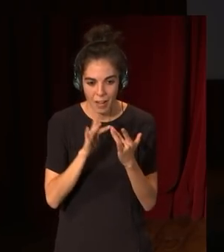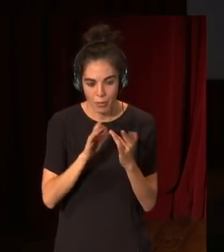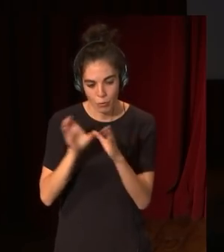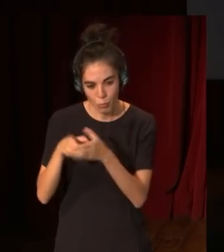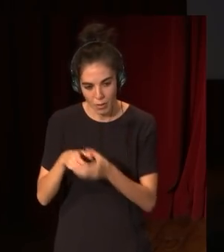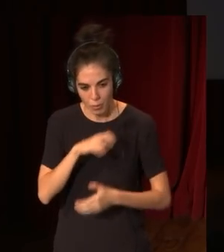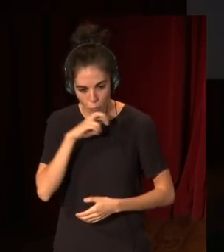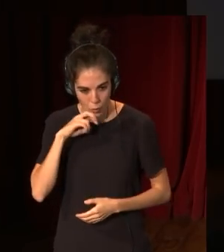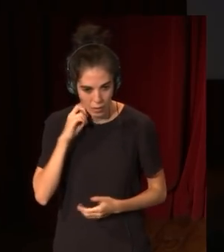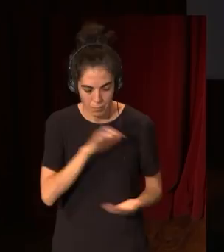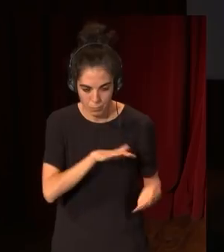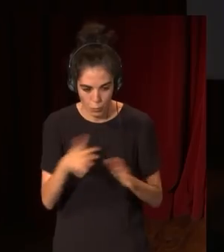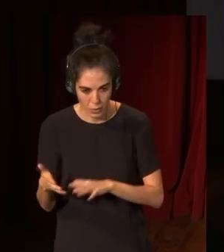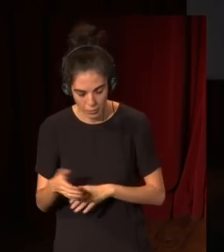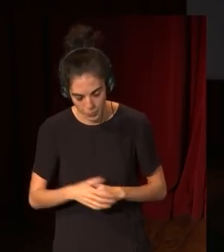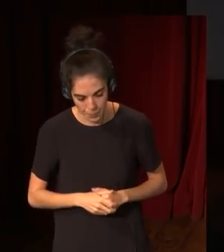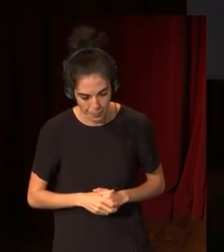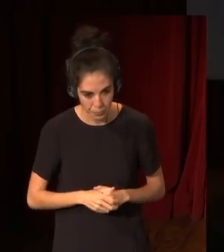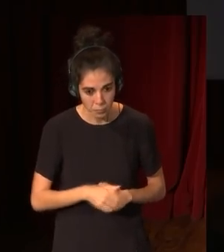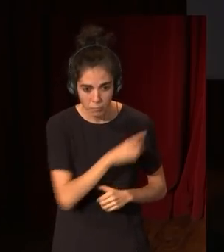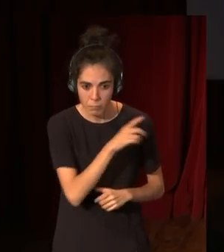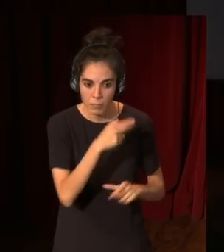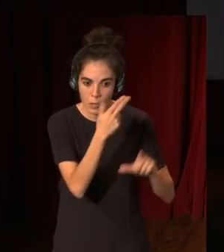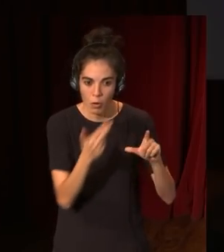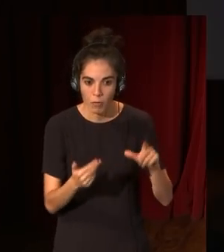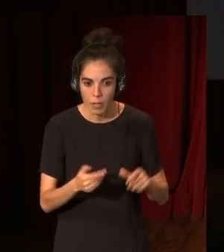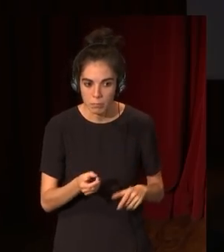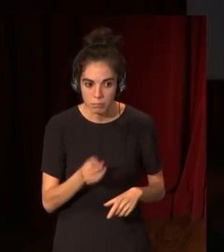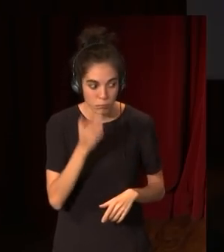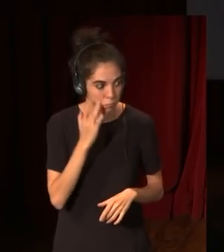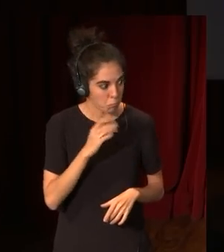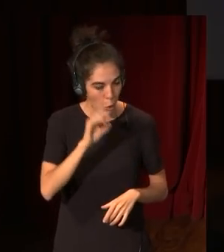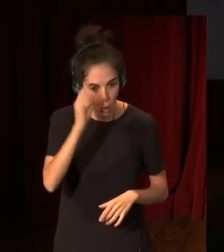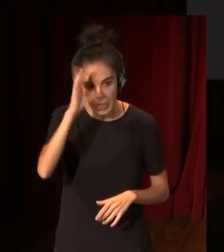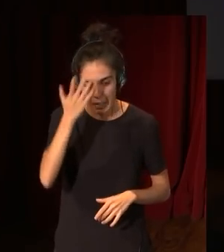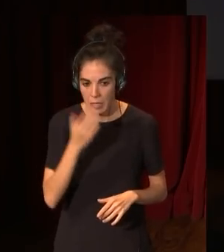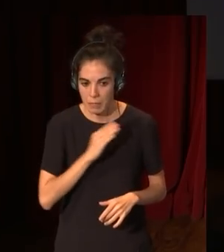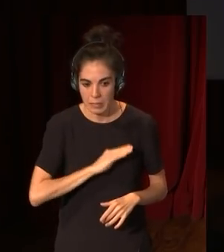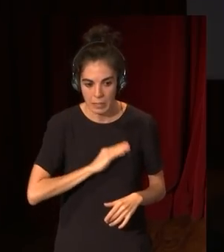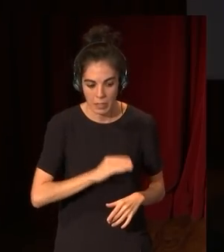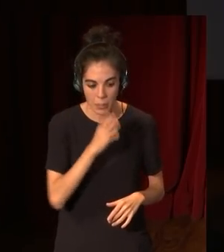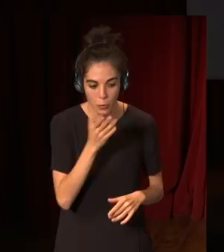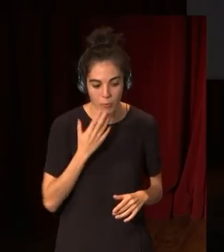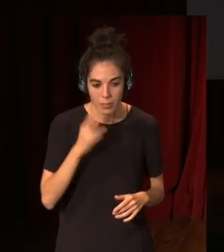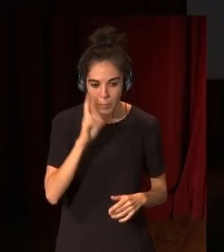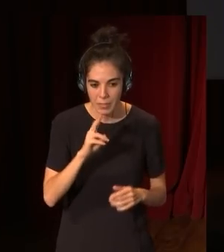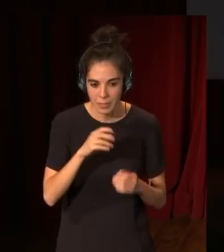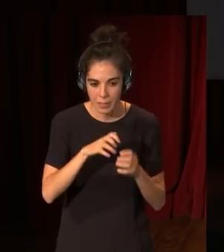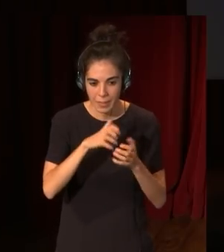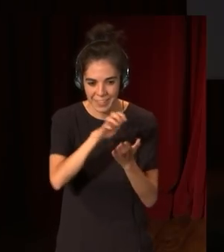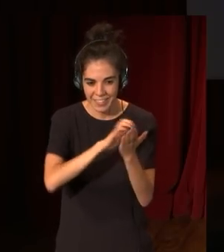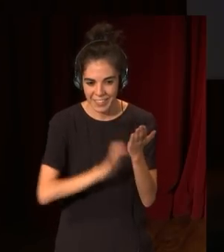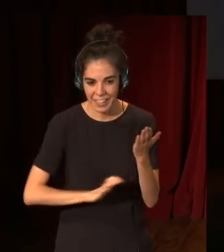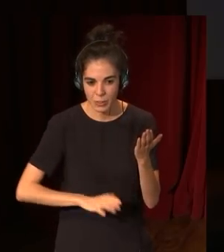obra es una obra que es muy original matemáticamente puesto que ilustra unos textos escritos en